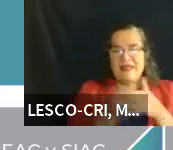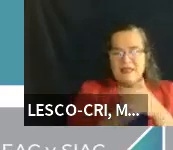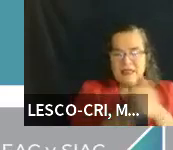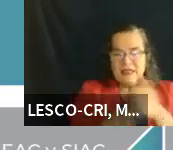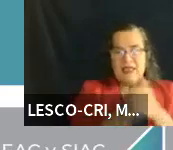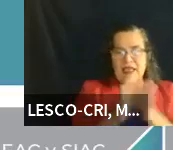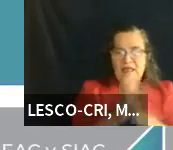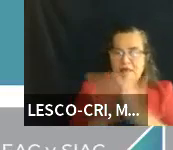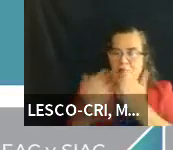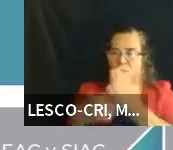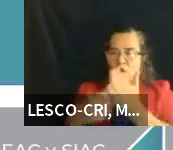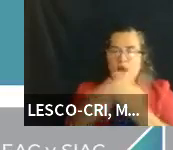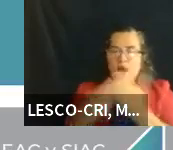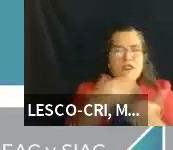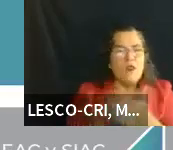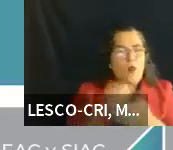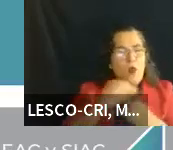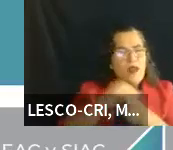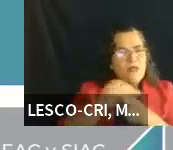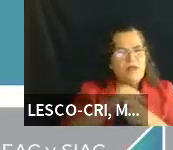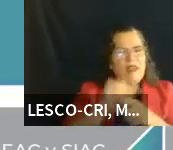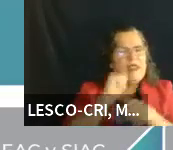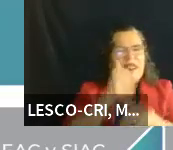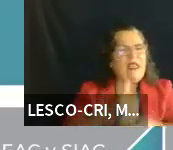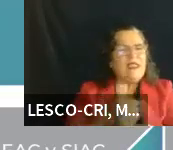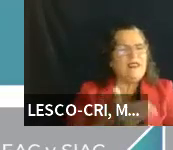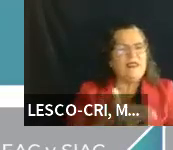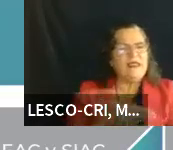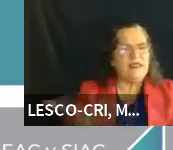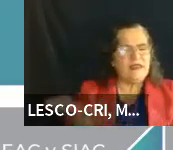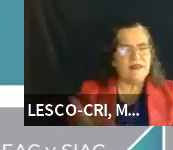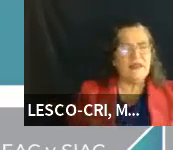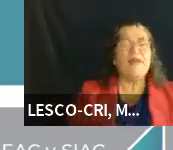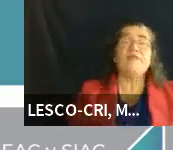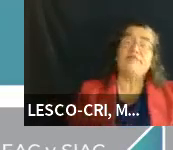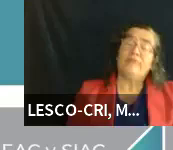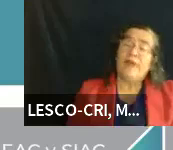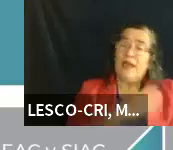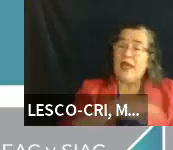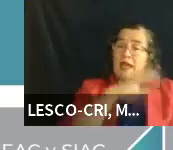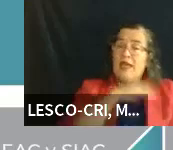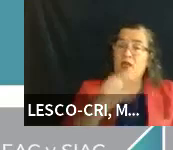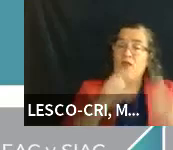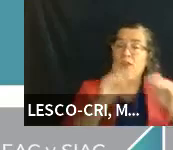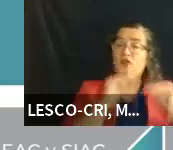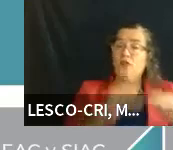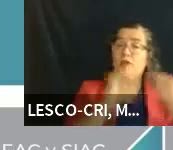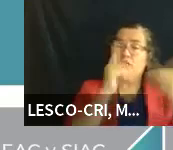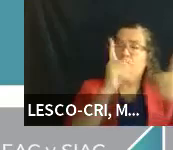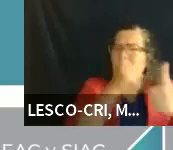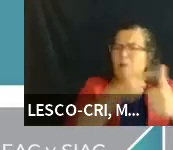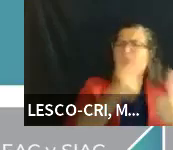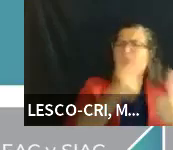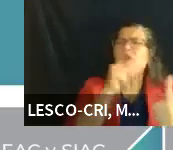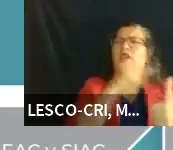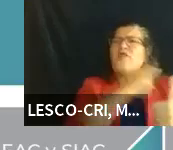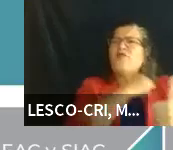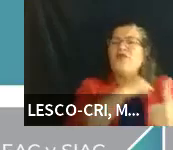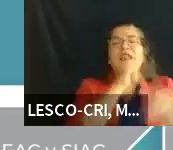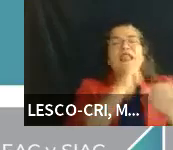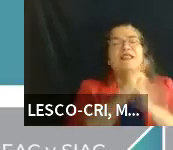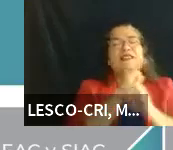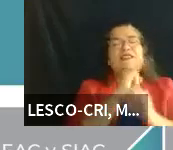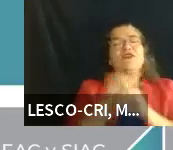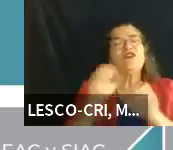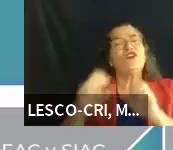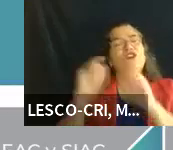manuales de buenas prácticas? Que la calidad de la educación superior es responsabilidad primaria de las instituciones de educación superior.